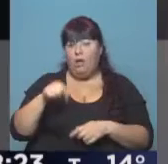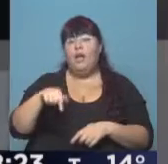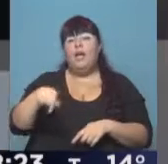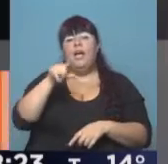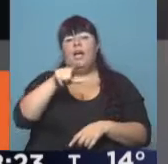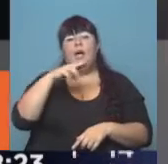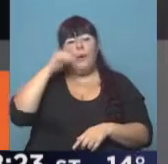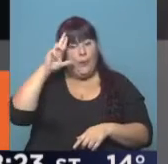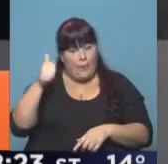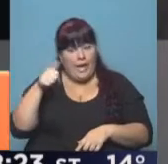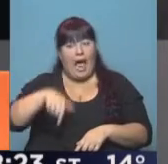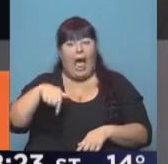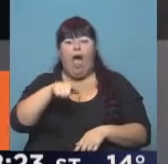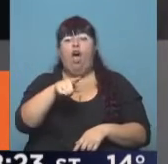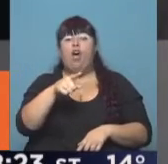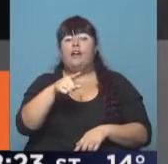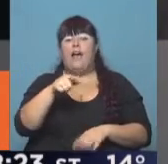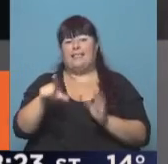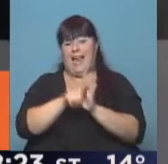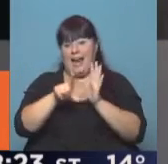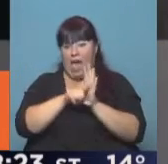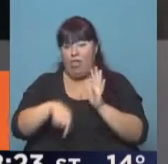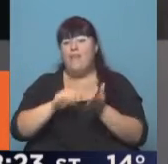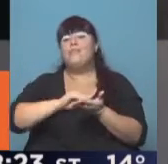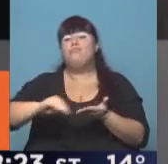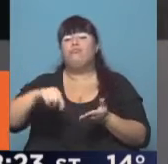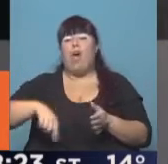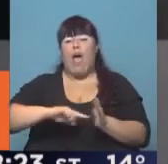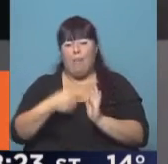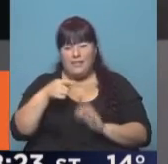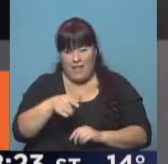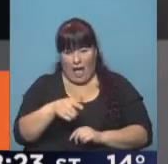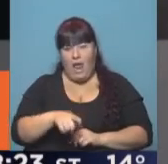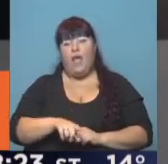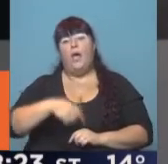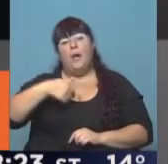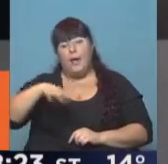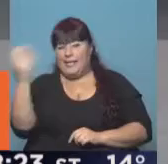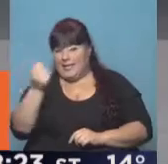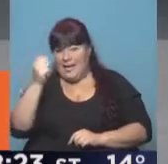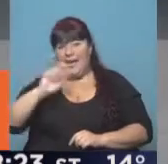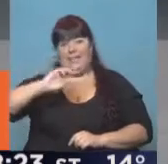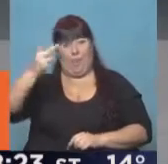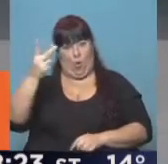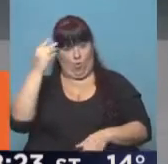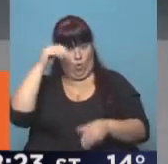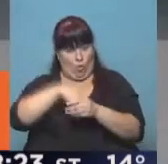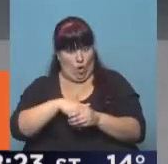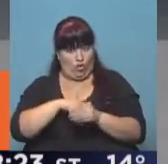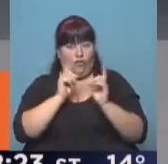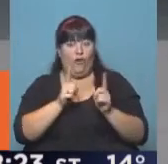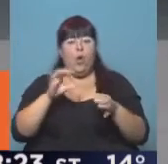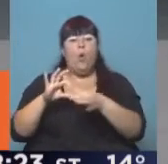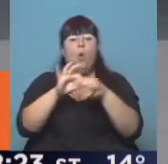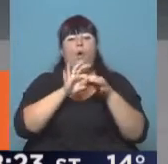me gusta oberá actual legislador o diputado porteño y va por su reelección por